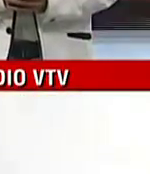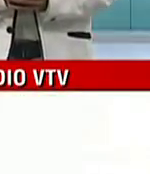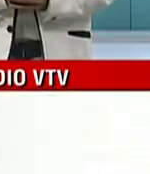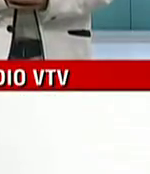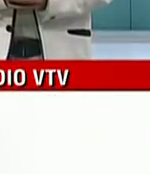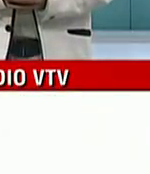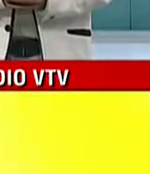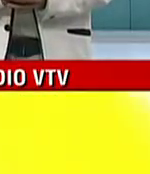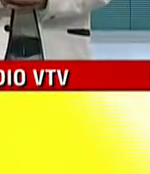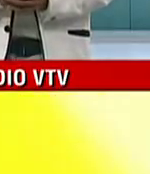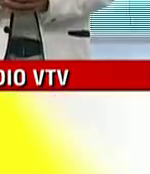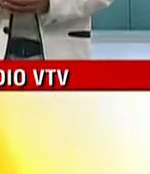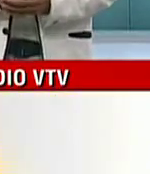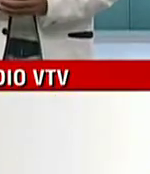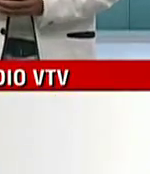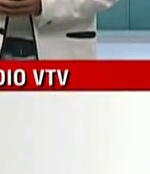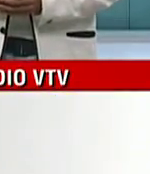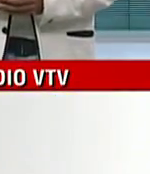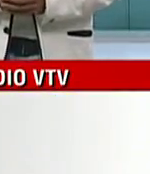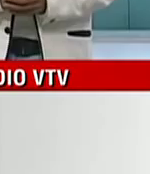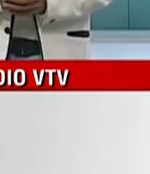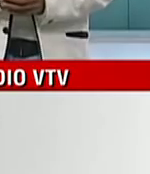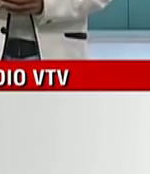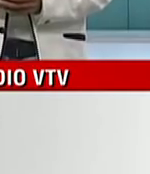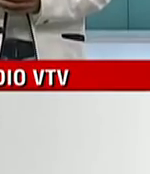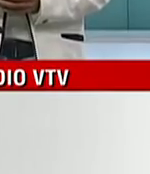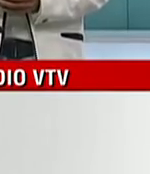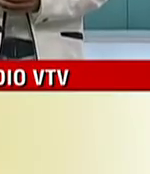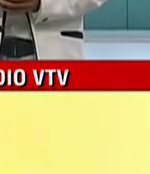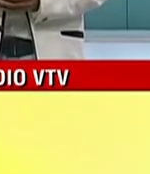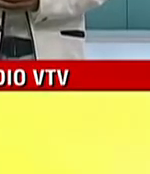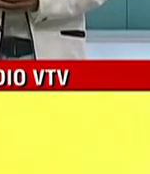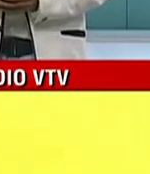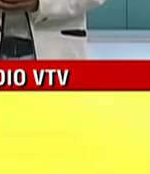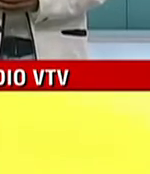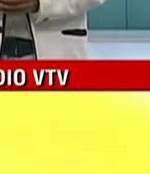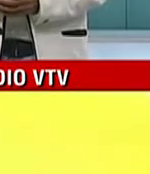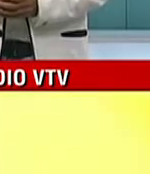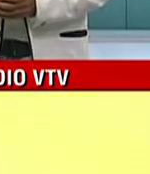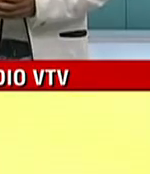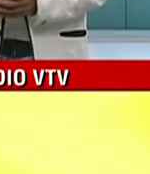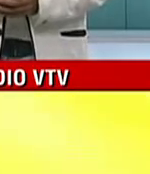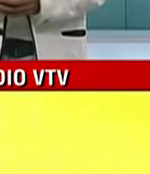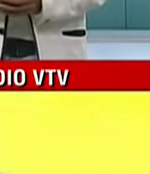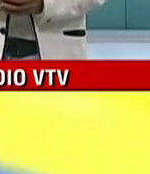Miguel Ángel, siempre muy certero. Mira cómo te aplauden aquí.